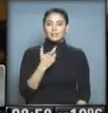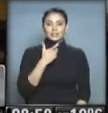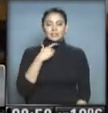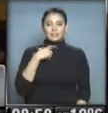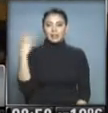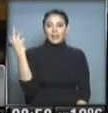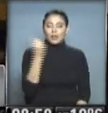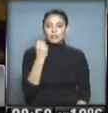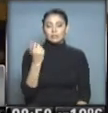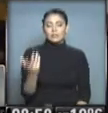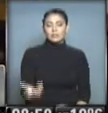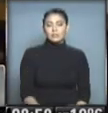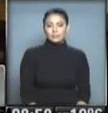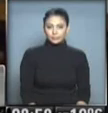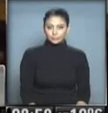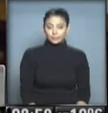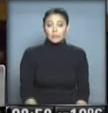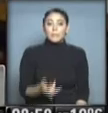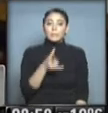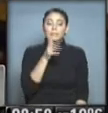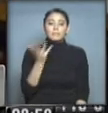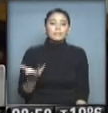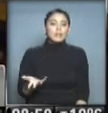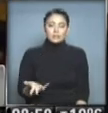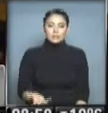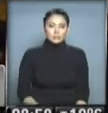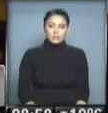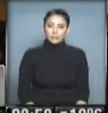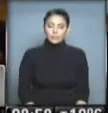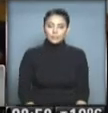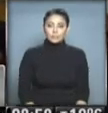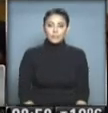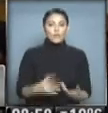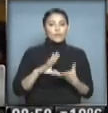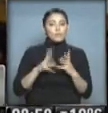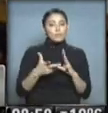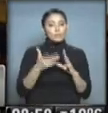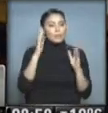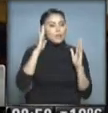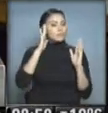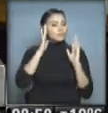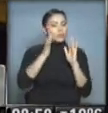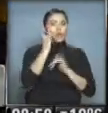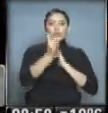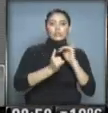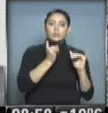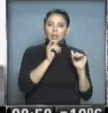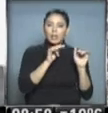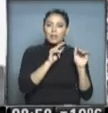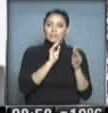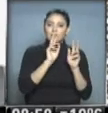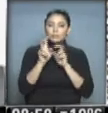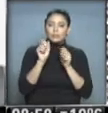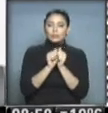hacer. Y nos pareció también que es una manera de abordar el tema de